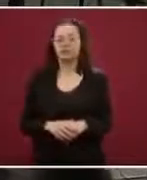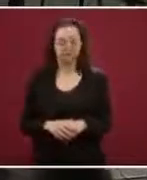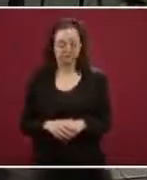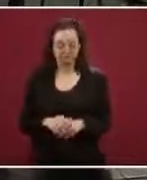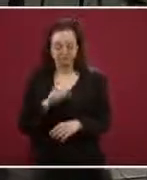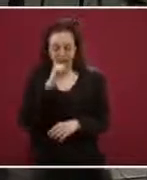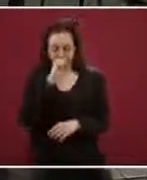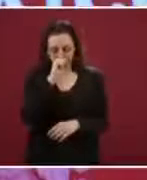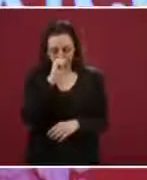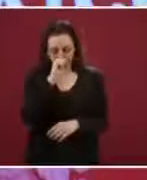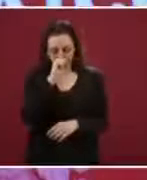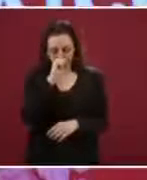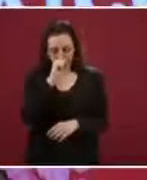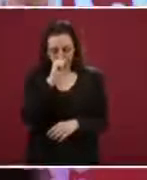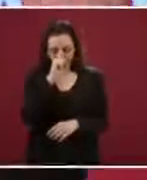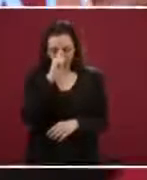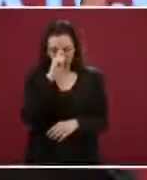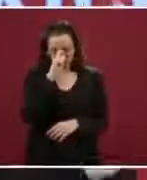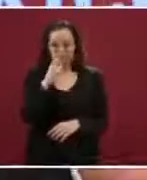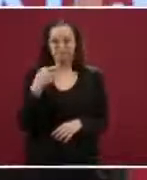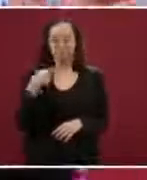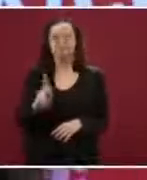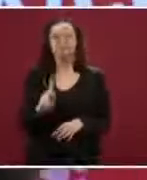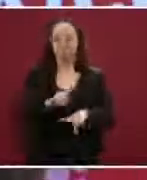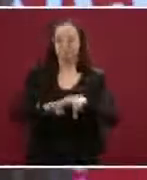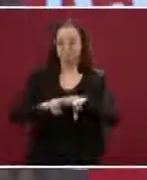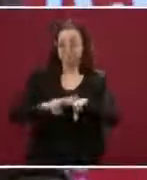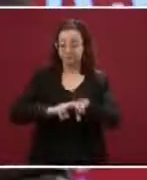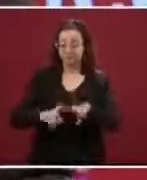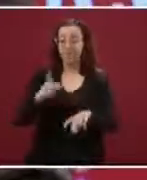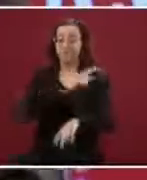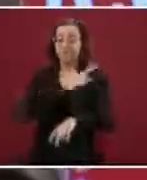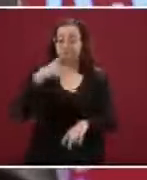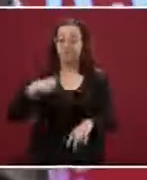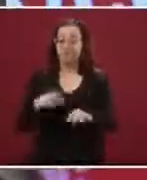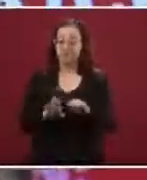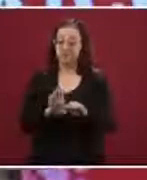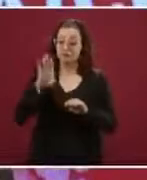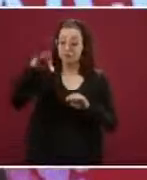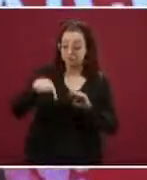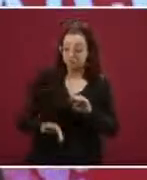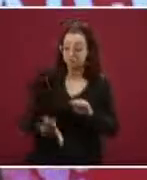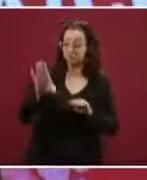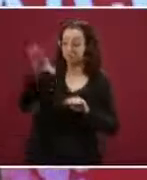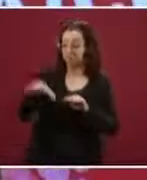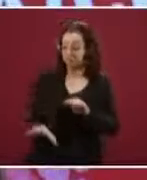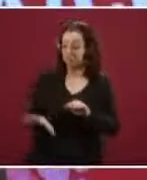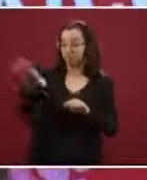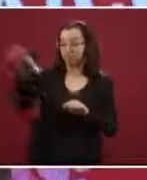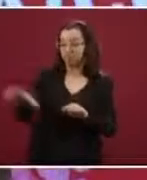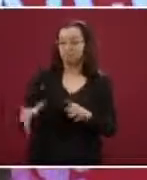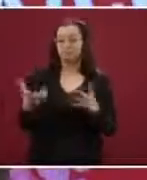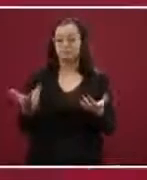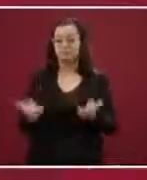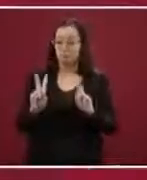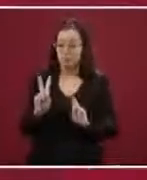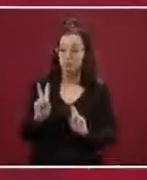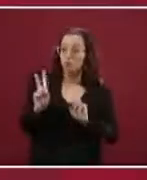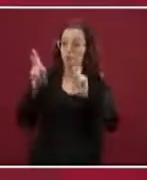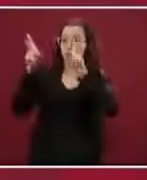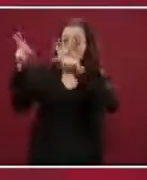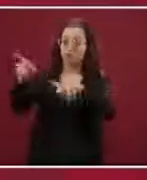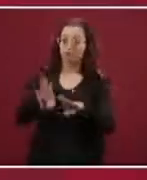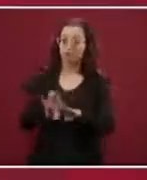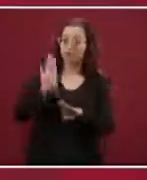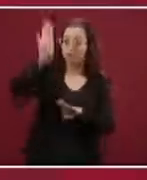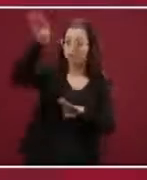Y resulta que, como se manejaba por proyectos separados, hicieron los puentes,